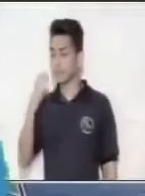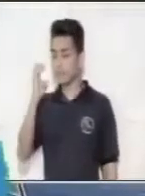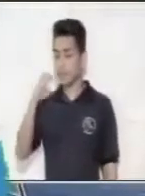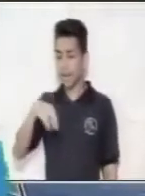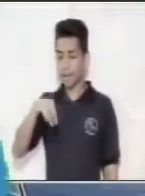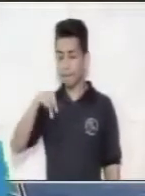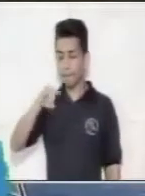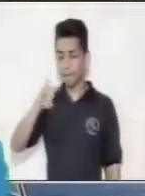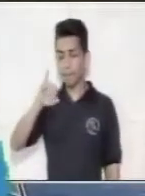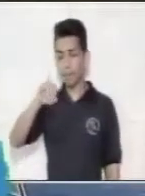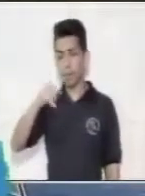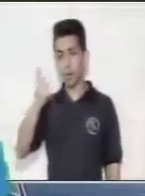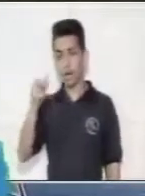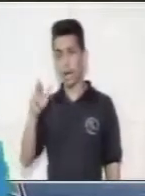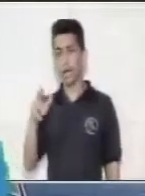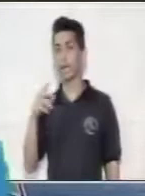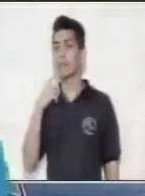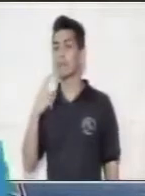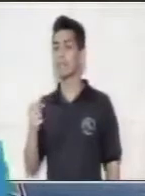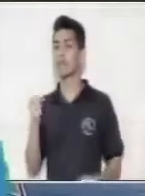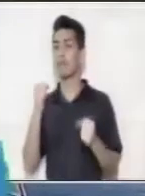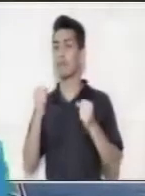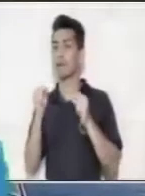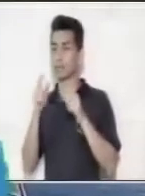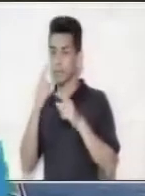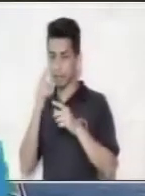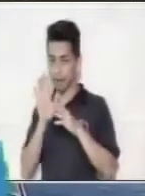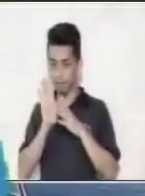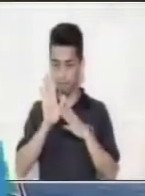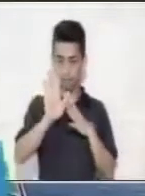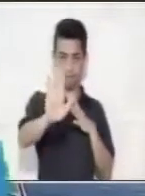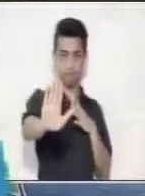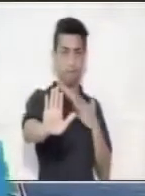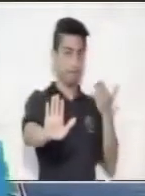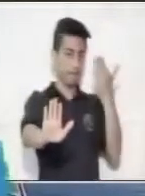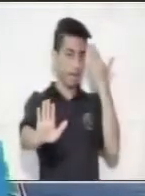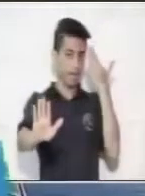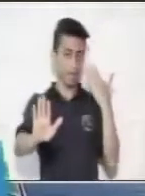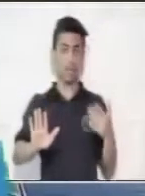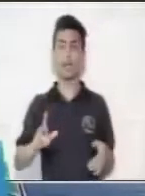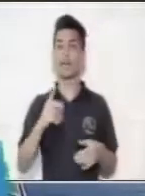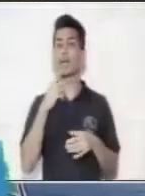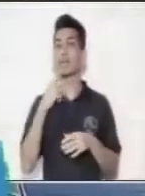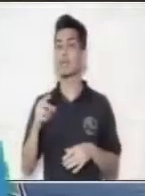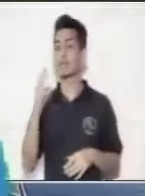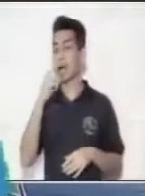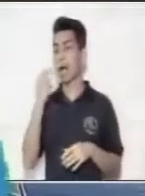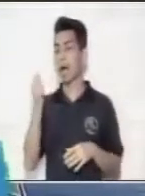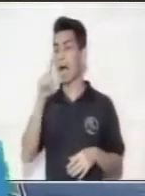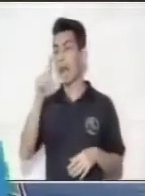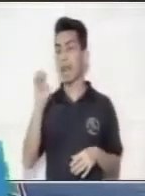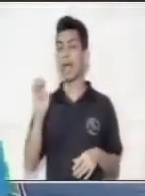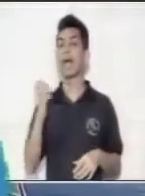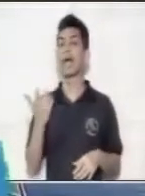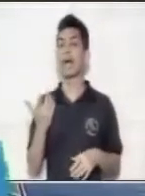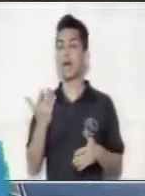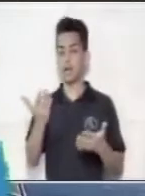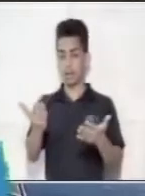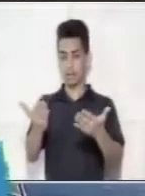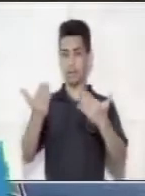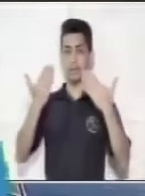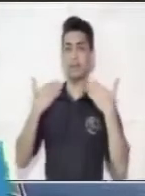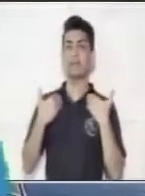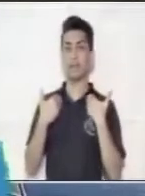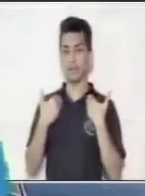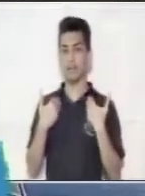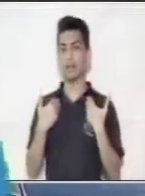nos está indicando que la fuerza debe de ir hacia el frente de nosotros. Y si nos dice jale, es aplicar la